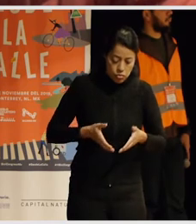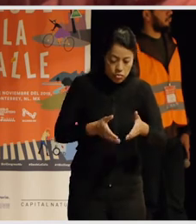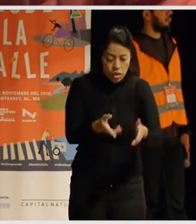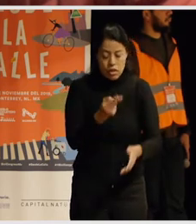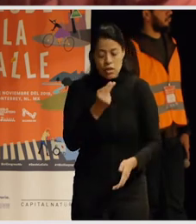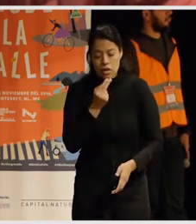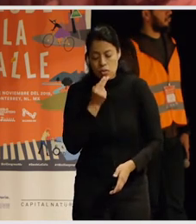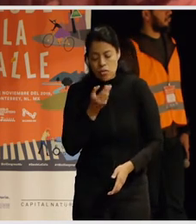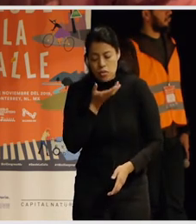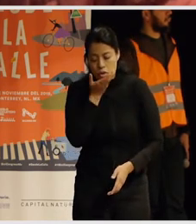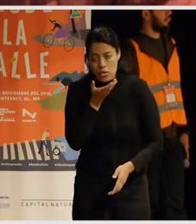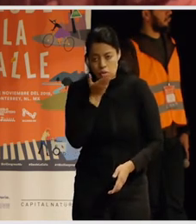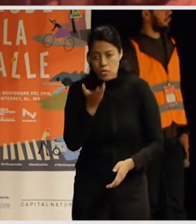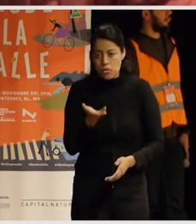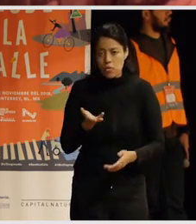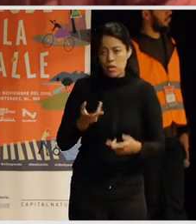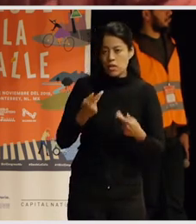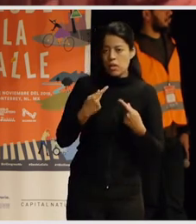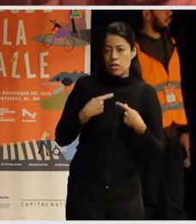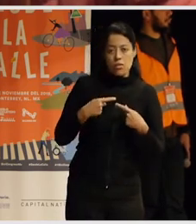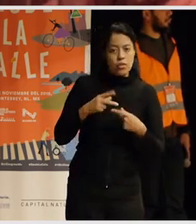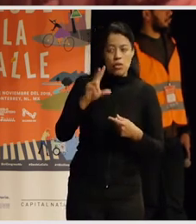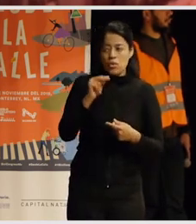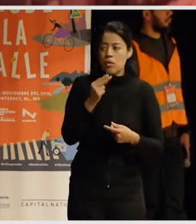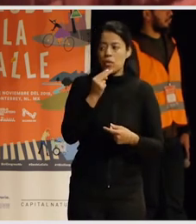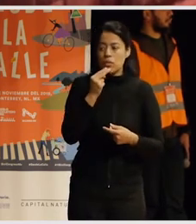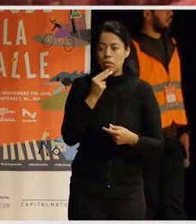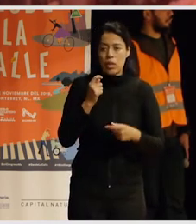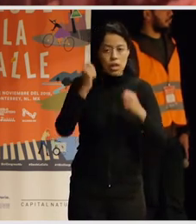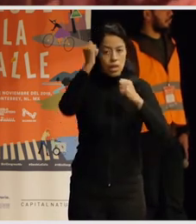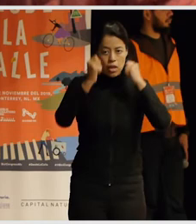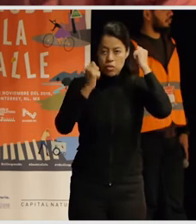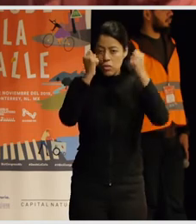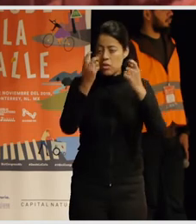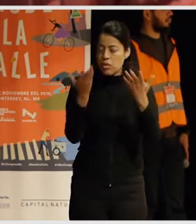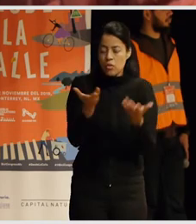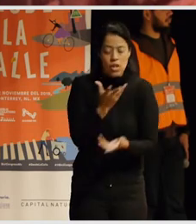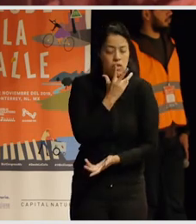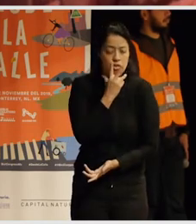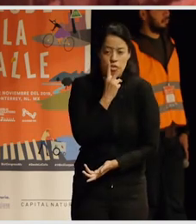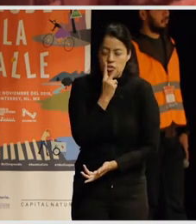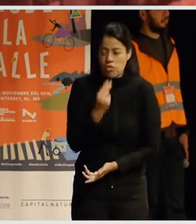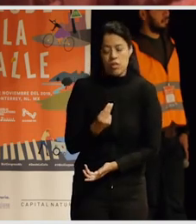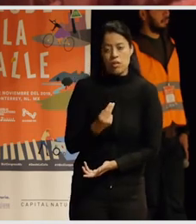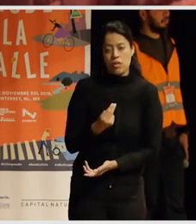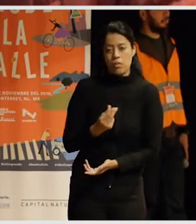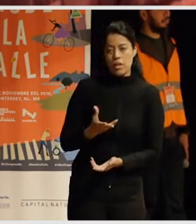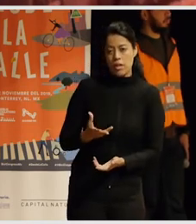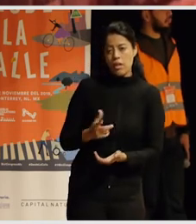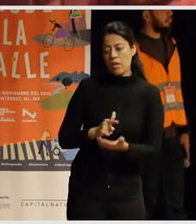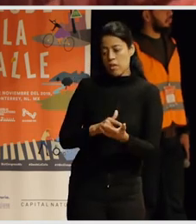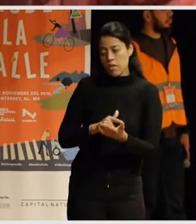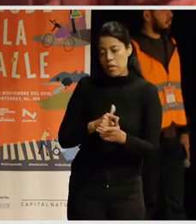gente no van a usar la ciclovía turística porque pues no les conviene lo sacaría del contexto de